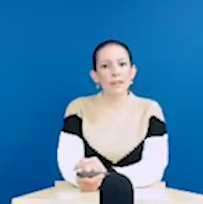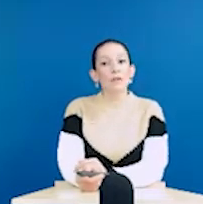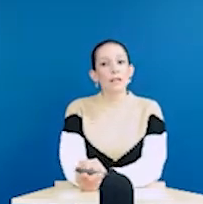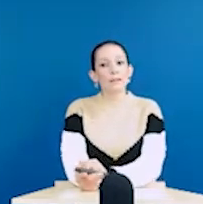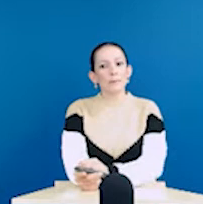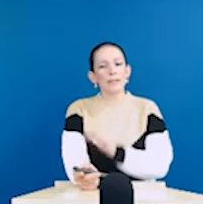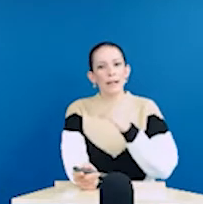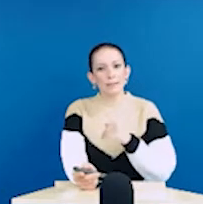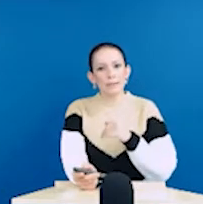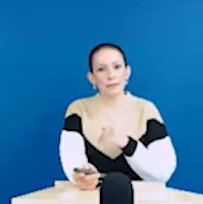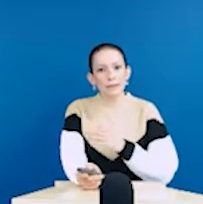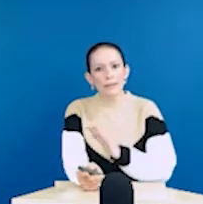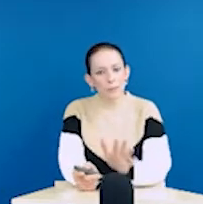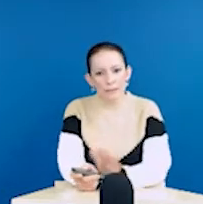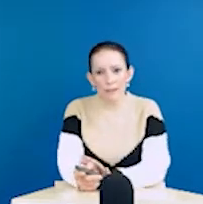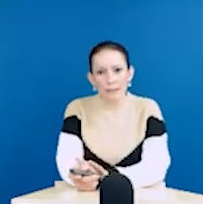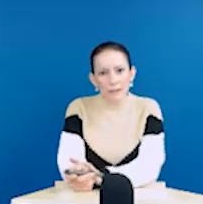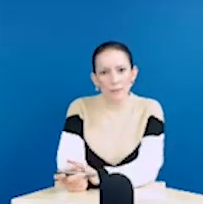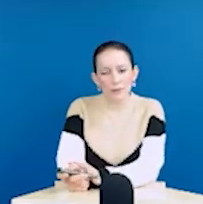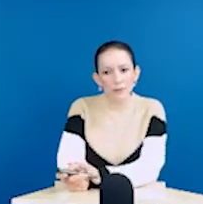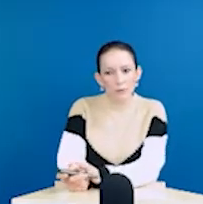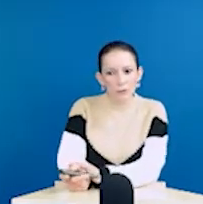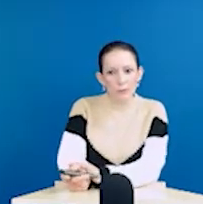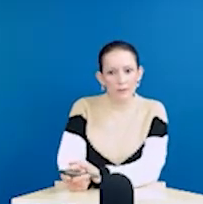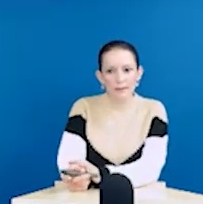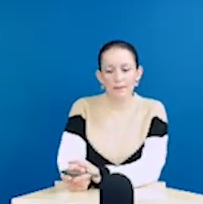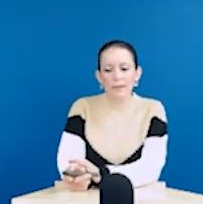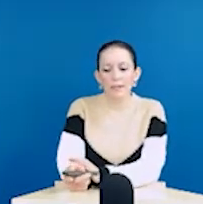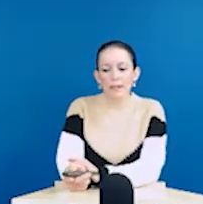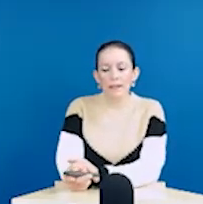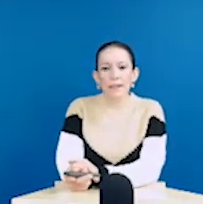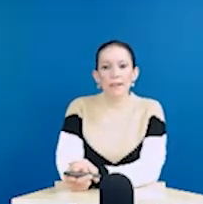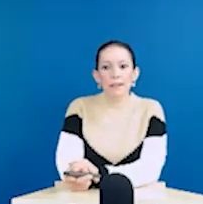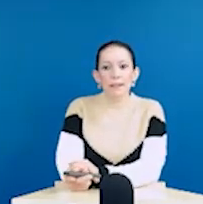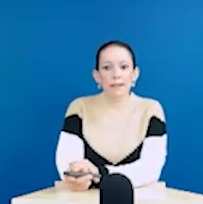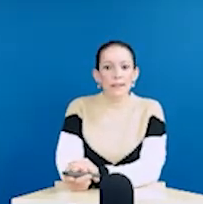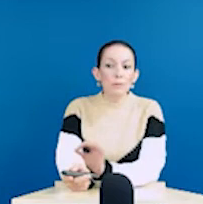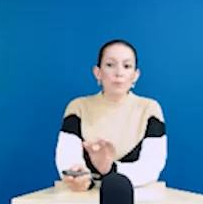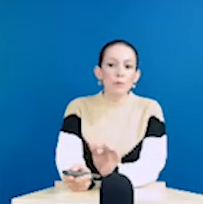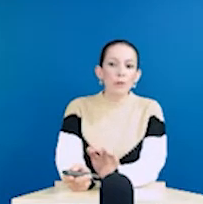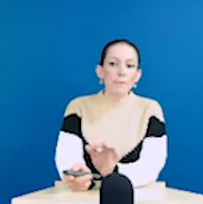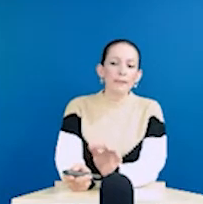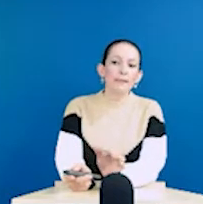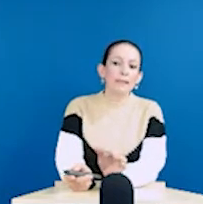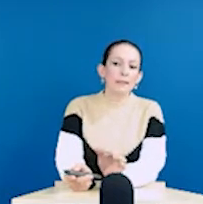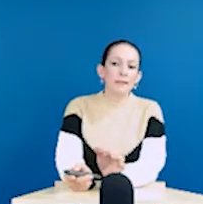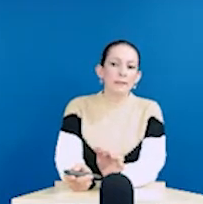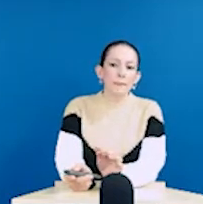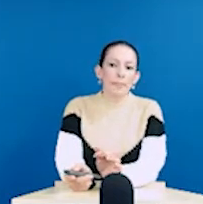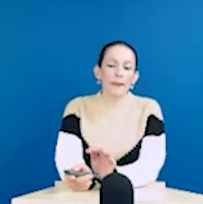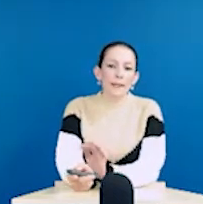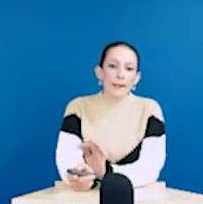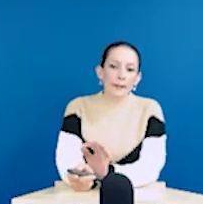vitales lo realizamos antes y después de cada tratamiento de nuestros pacientes. y es un punto de